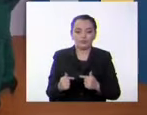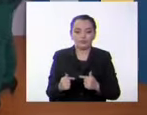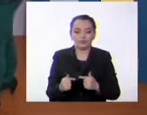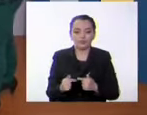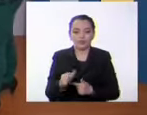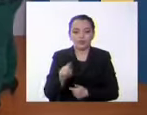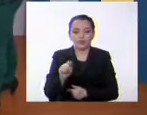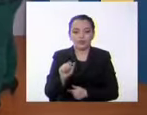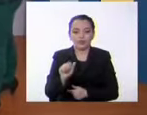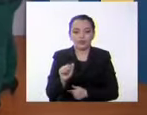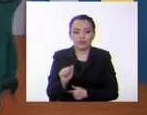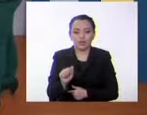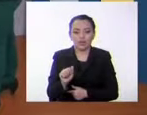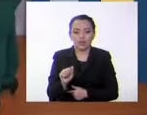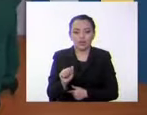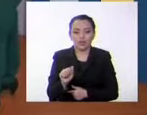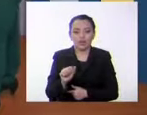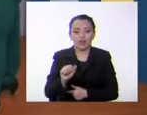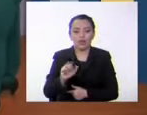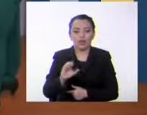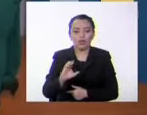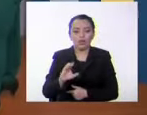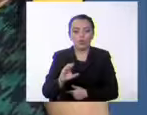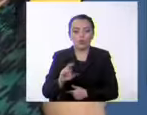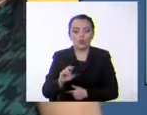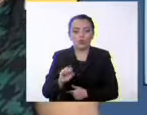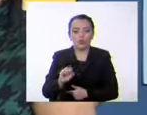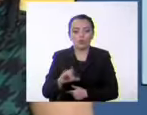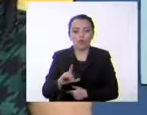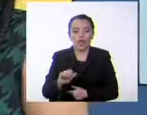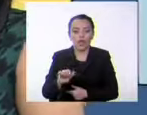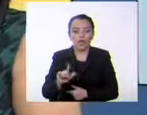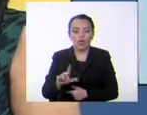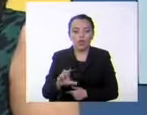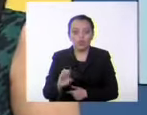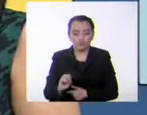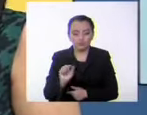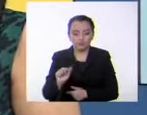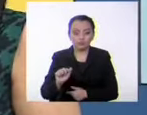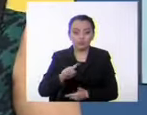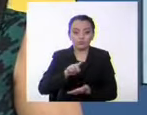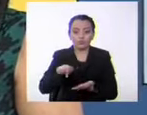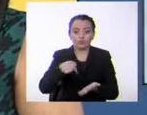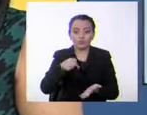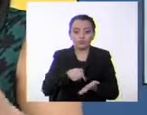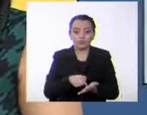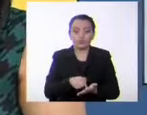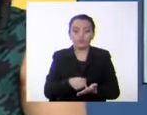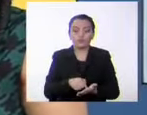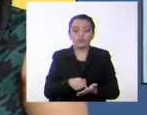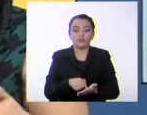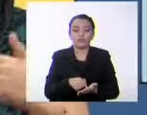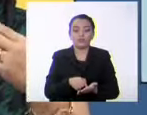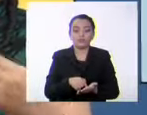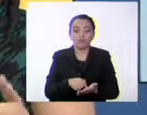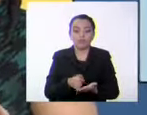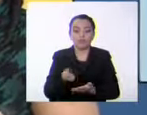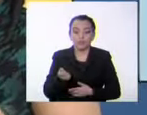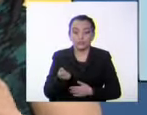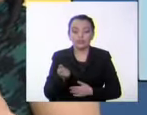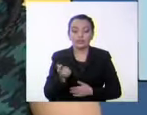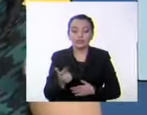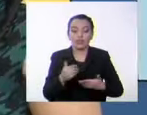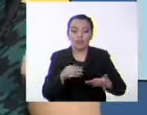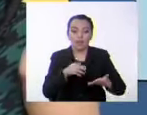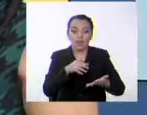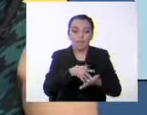Tacuzcalco. En Tacuzcalco era un centro ceremonial y está ubicado cerca del pueblo que ahora,